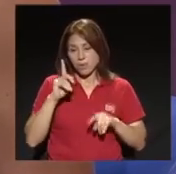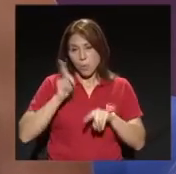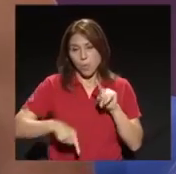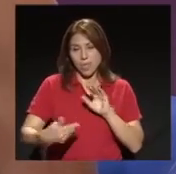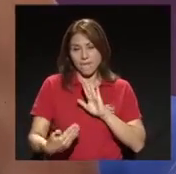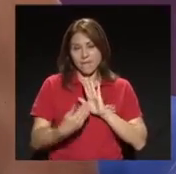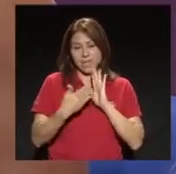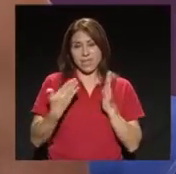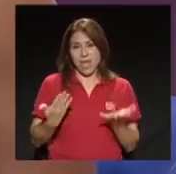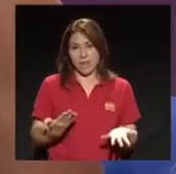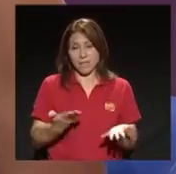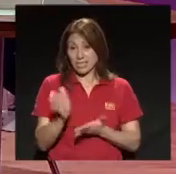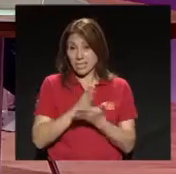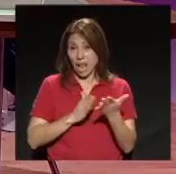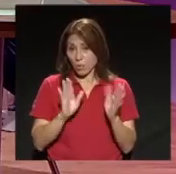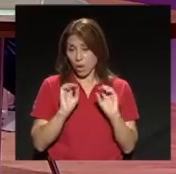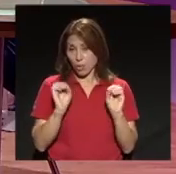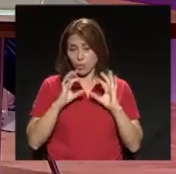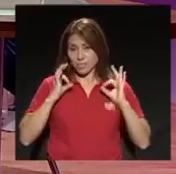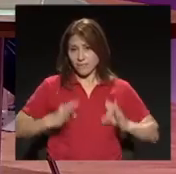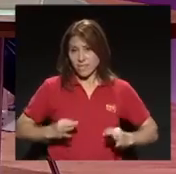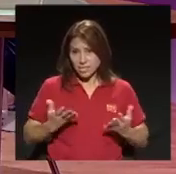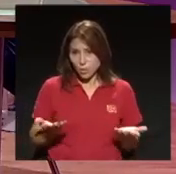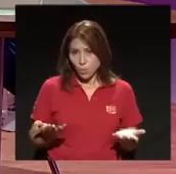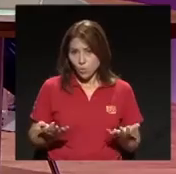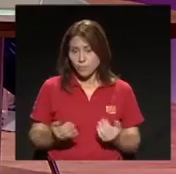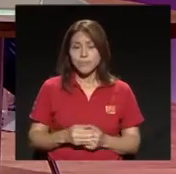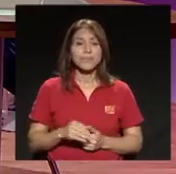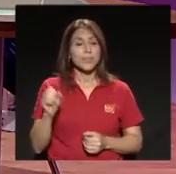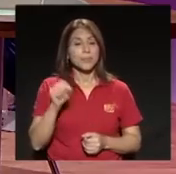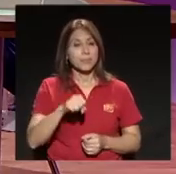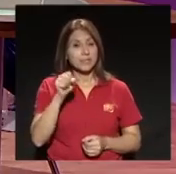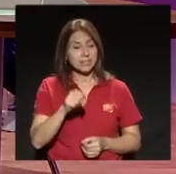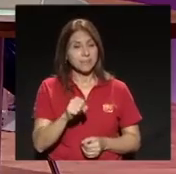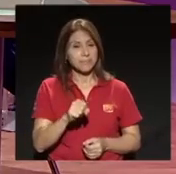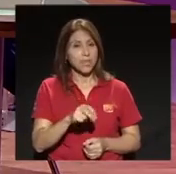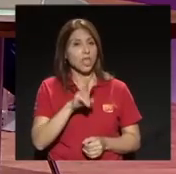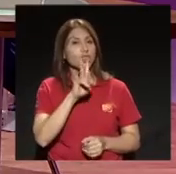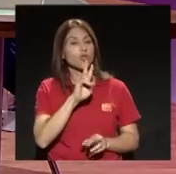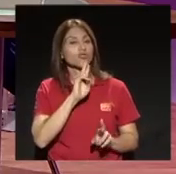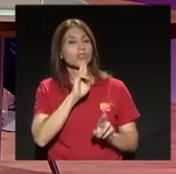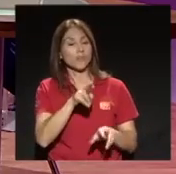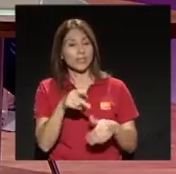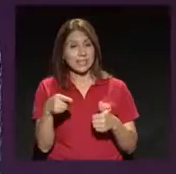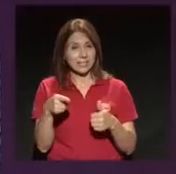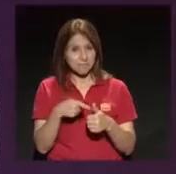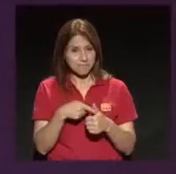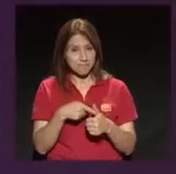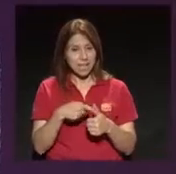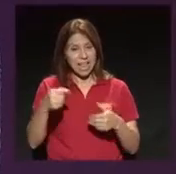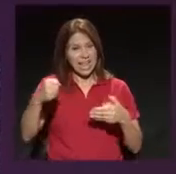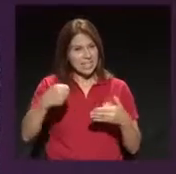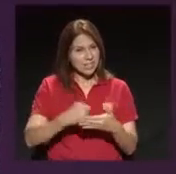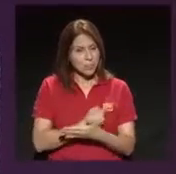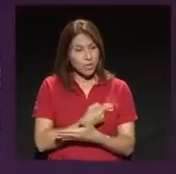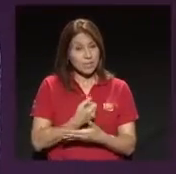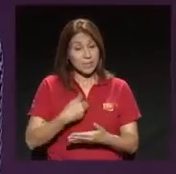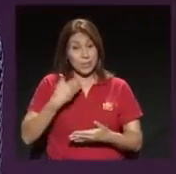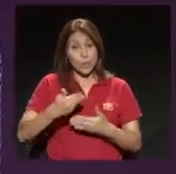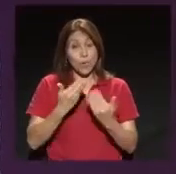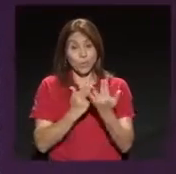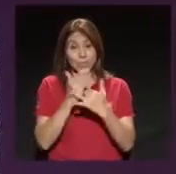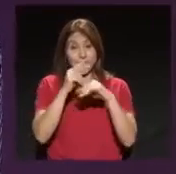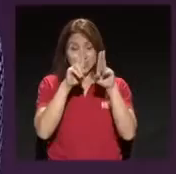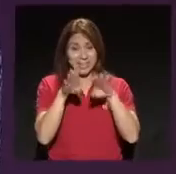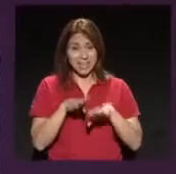es físico. Sí, dos respuestas a eso. Lastimosamente, muchas de esas amenazas,